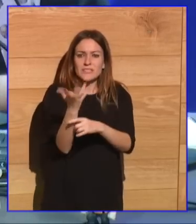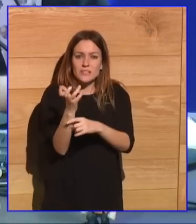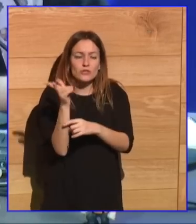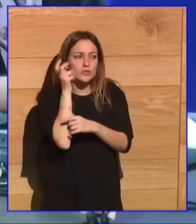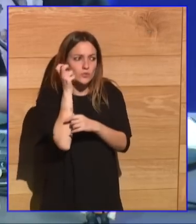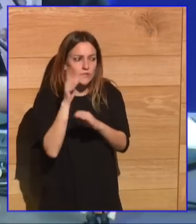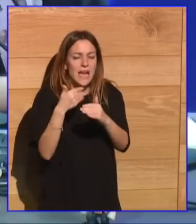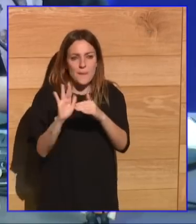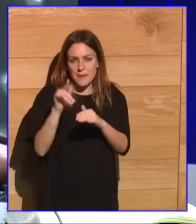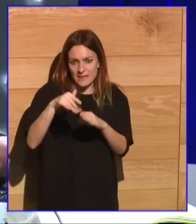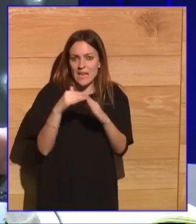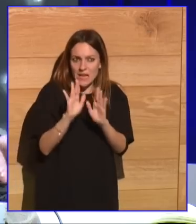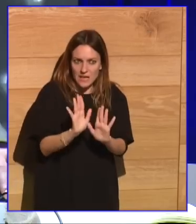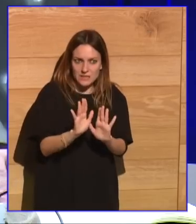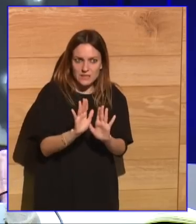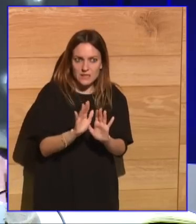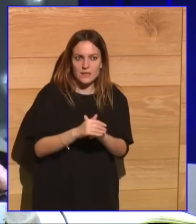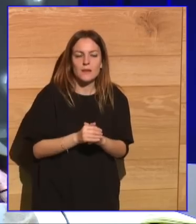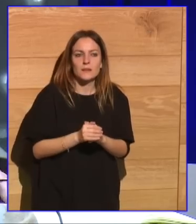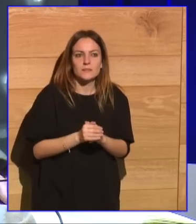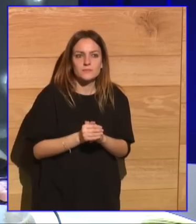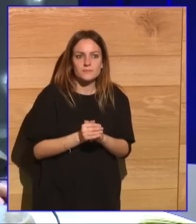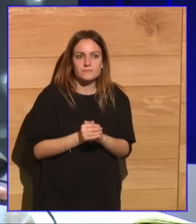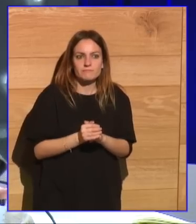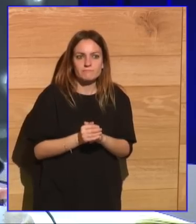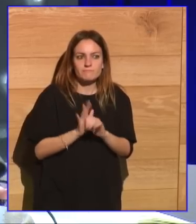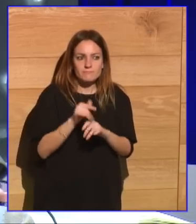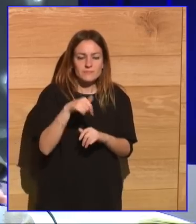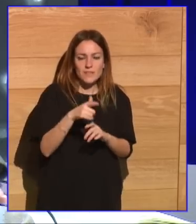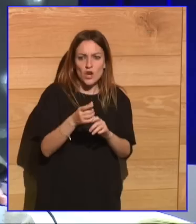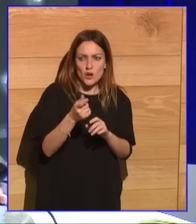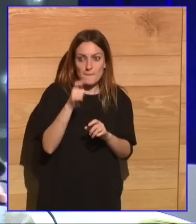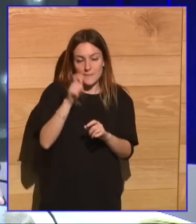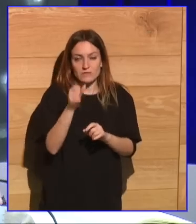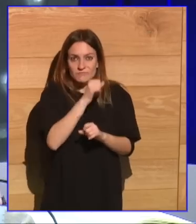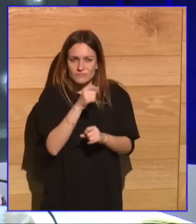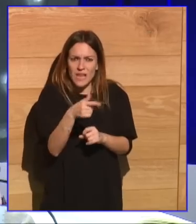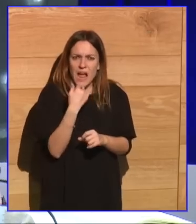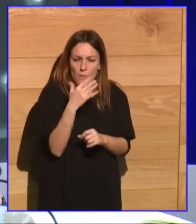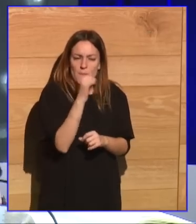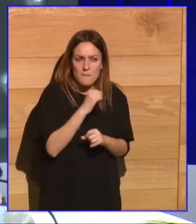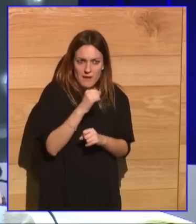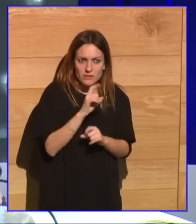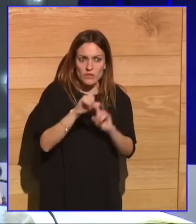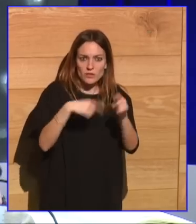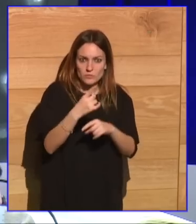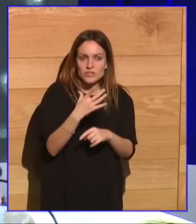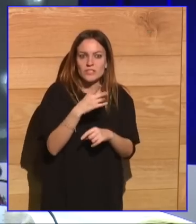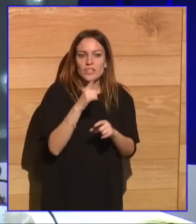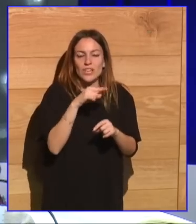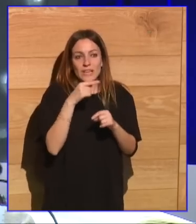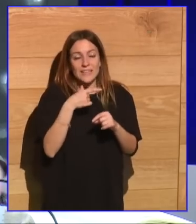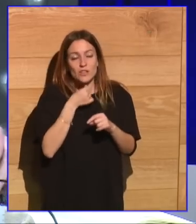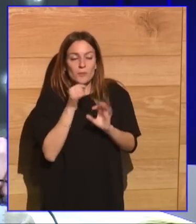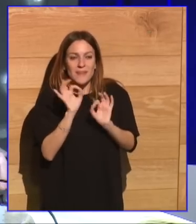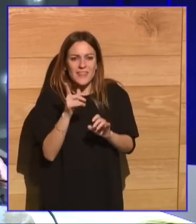Es cursi, y Randy Edelman es un compositor estupendo y que incluso ha hecho partituras para comedias muy sabias y muy